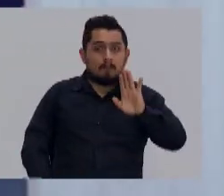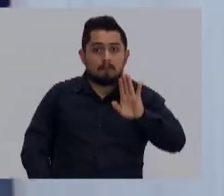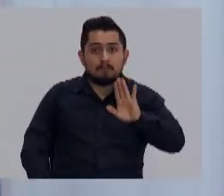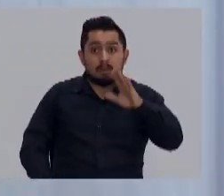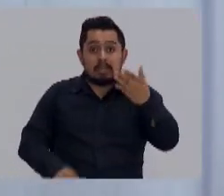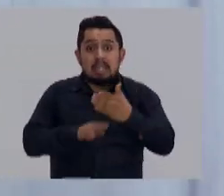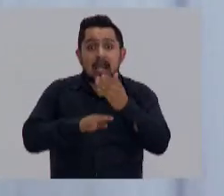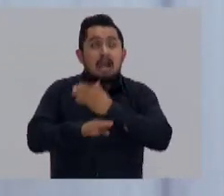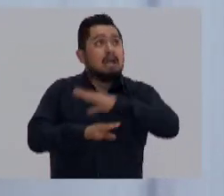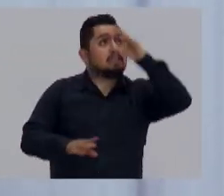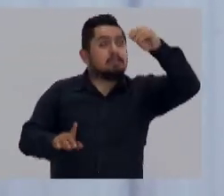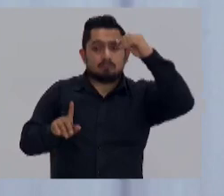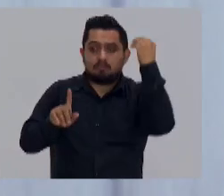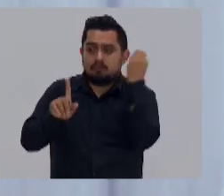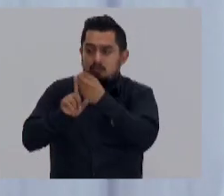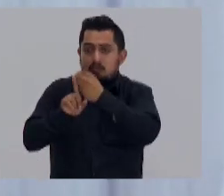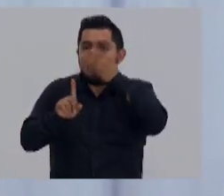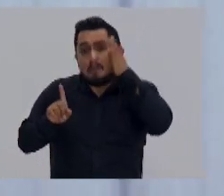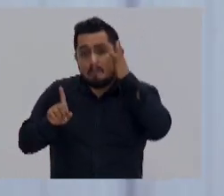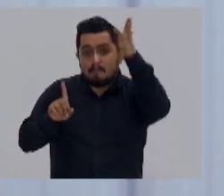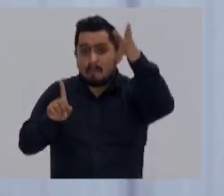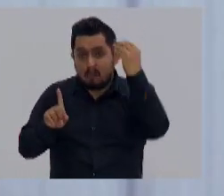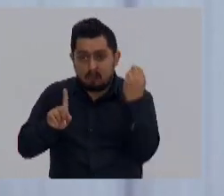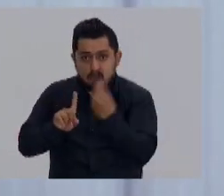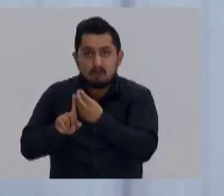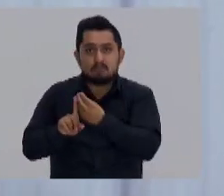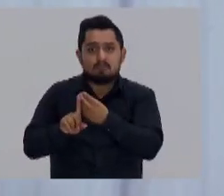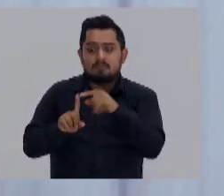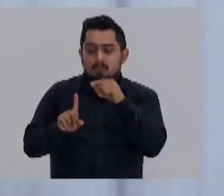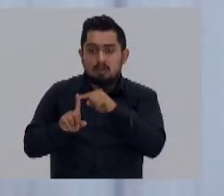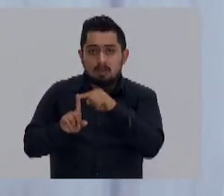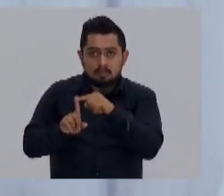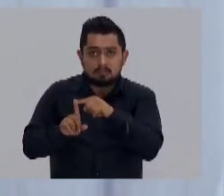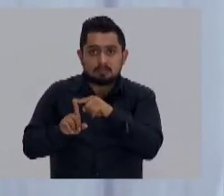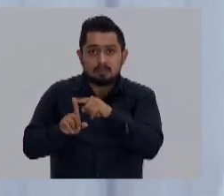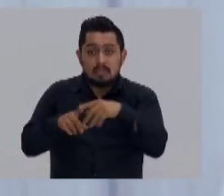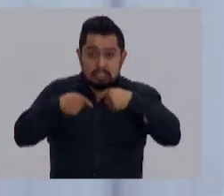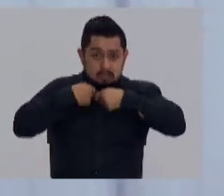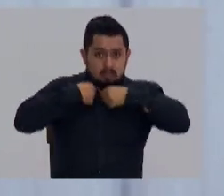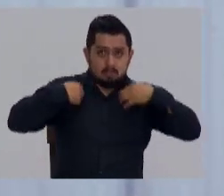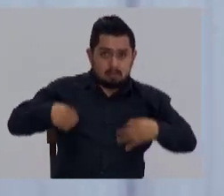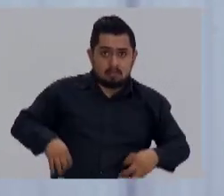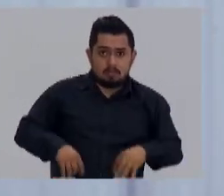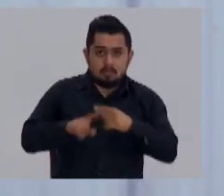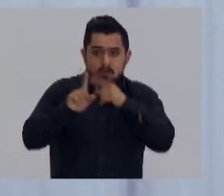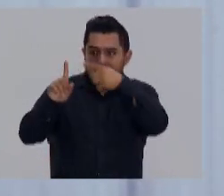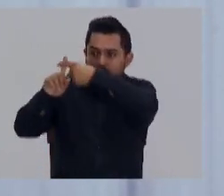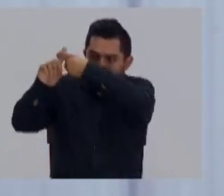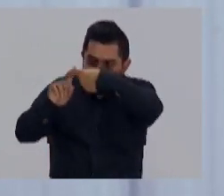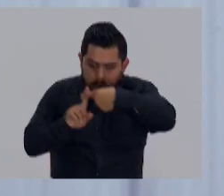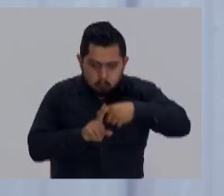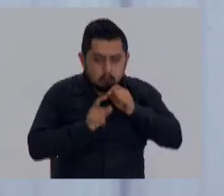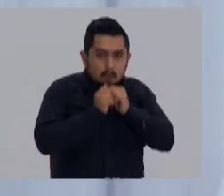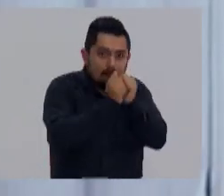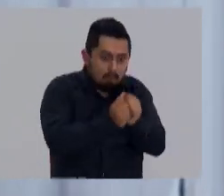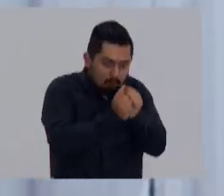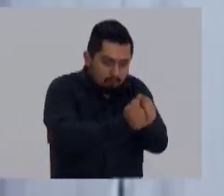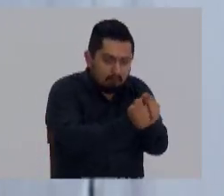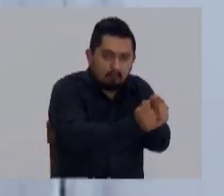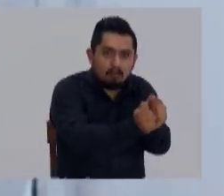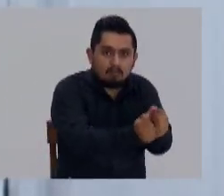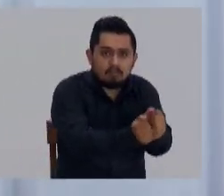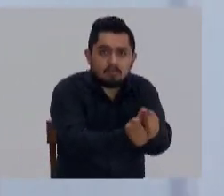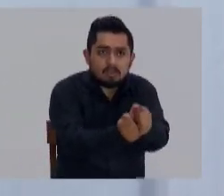dio también ese don de la profecía. Y aunque nunca ejerció, porque fue llevado cautivo a Babilonia en la